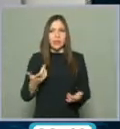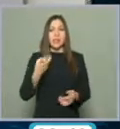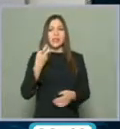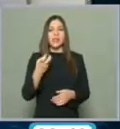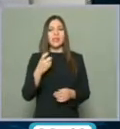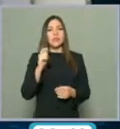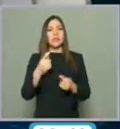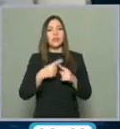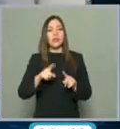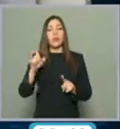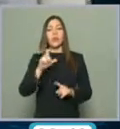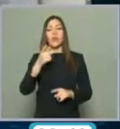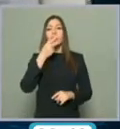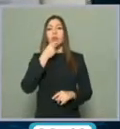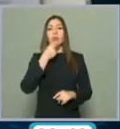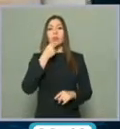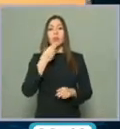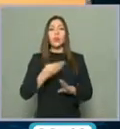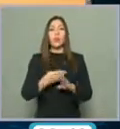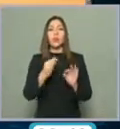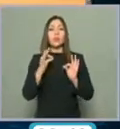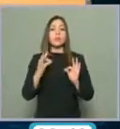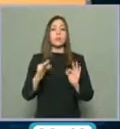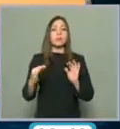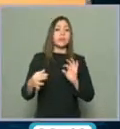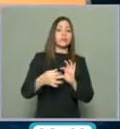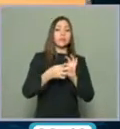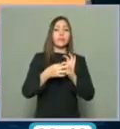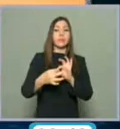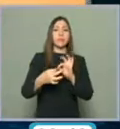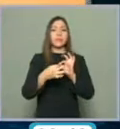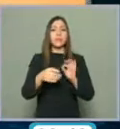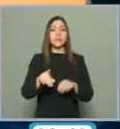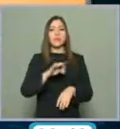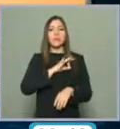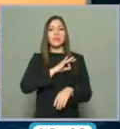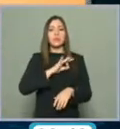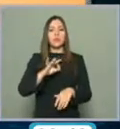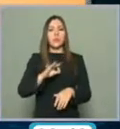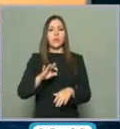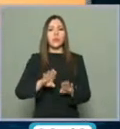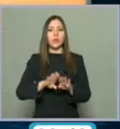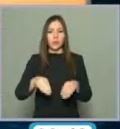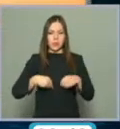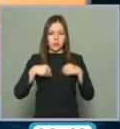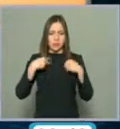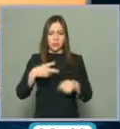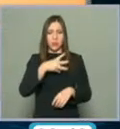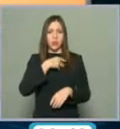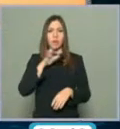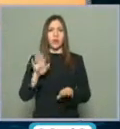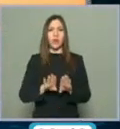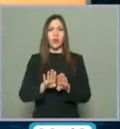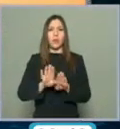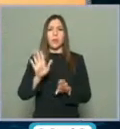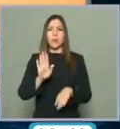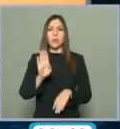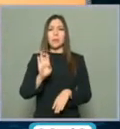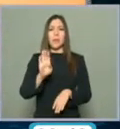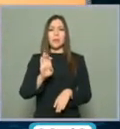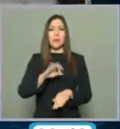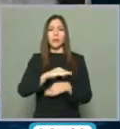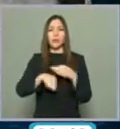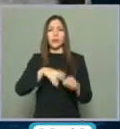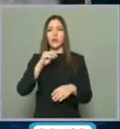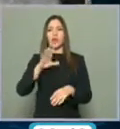hombres, cuando no estamos tan conectados, en algún momento podemos vivir al hijo no como un bebé, como no a todas,